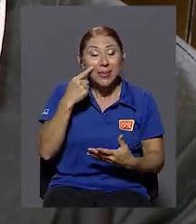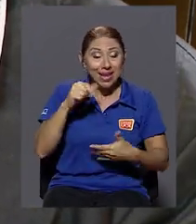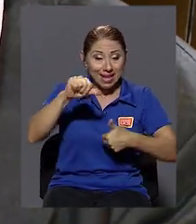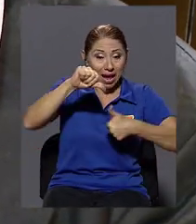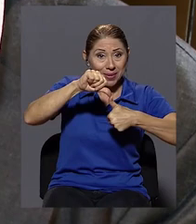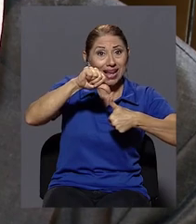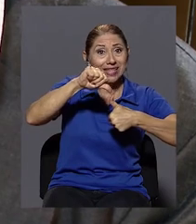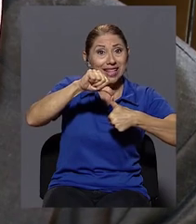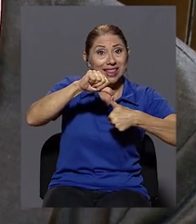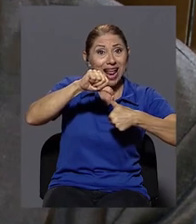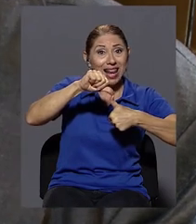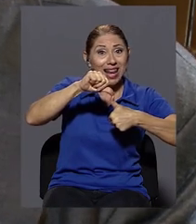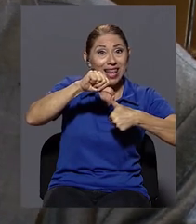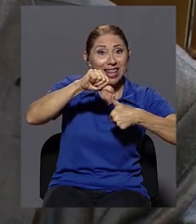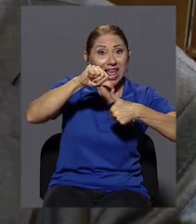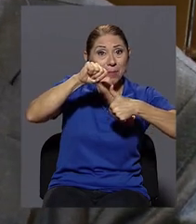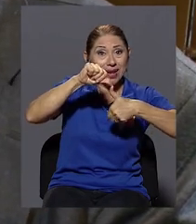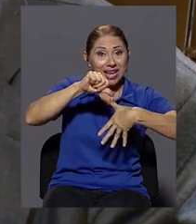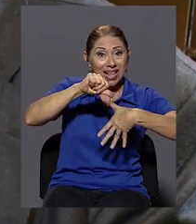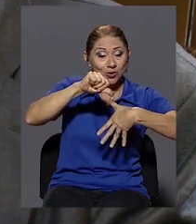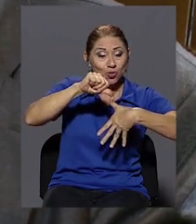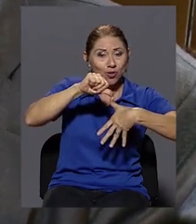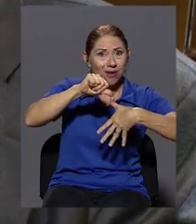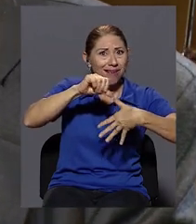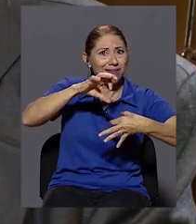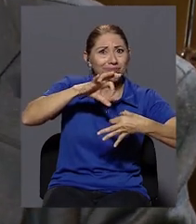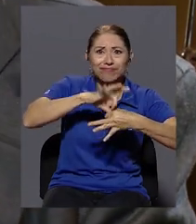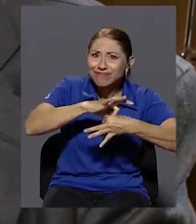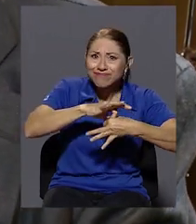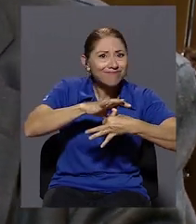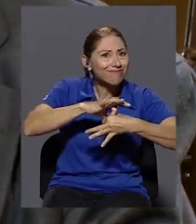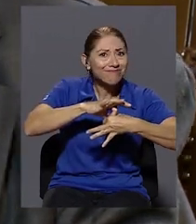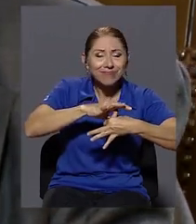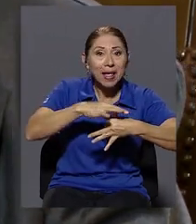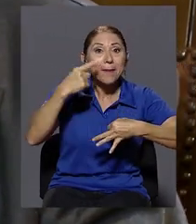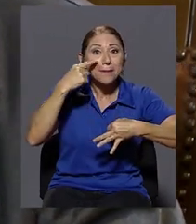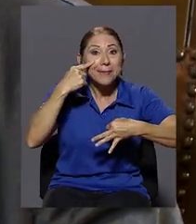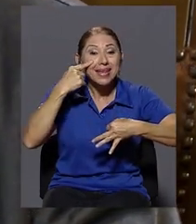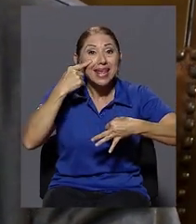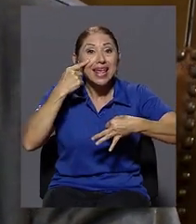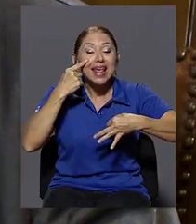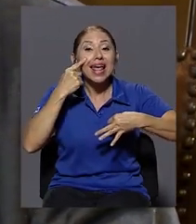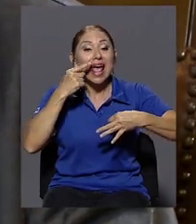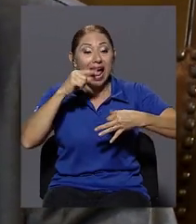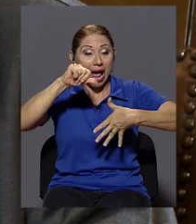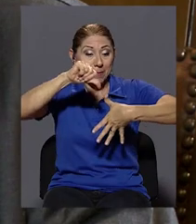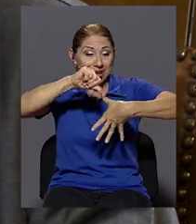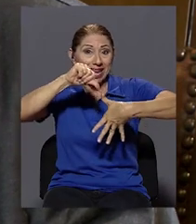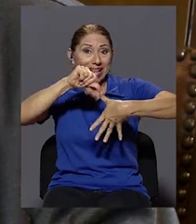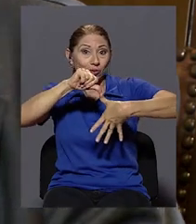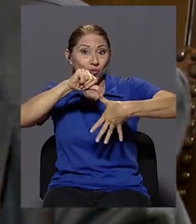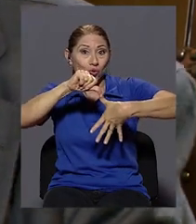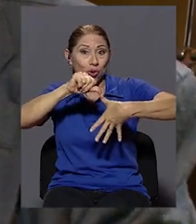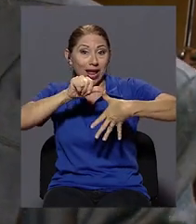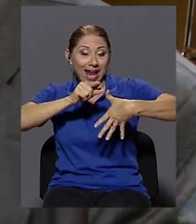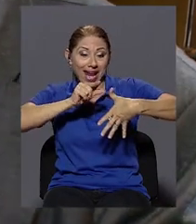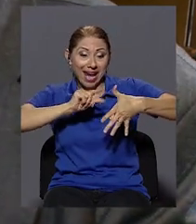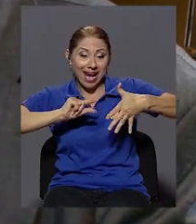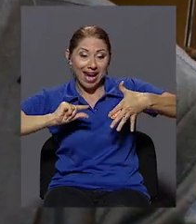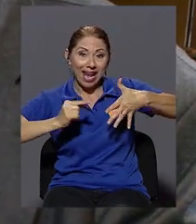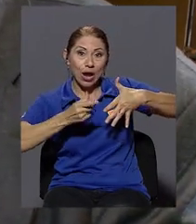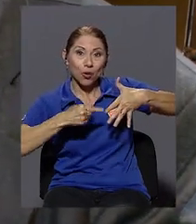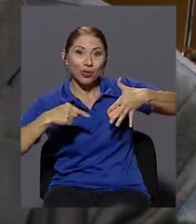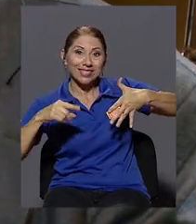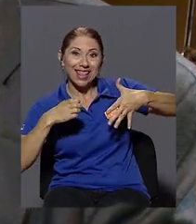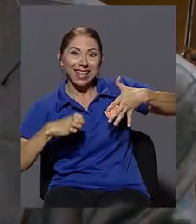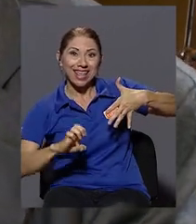entre América Central y América del Sur. Fíjate que la mirada geoestratégica que tiene América del Sur es muy distinta